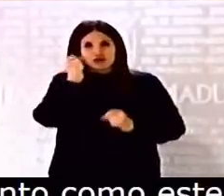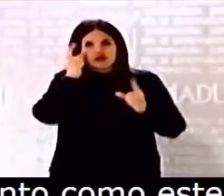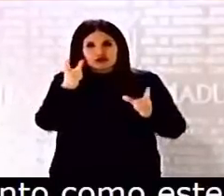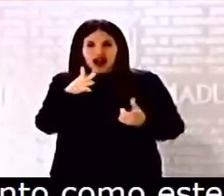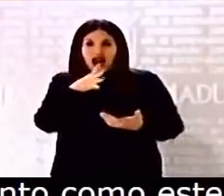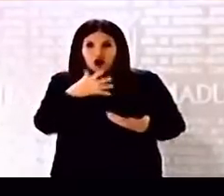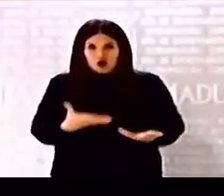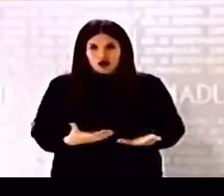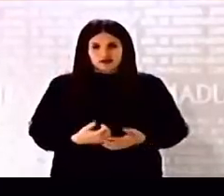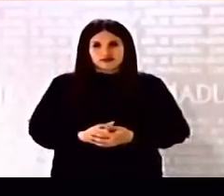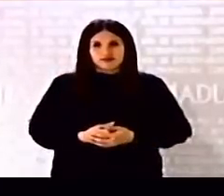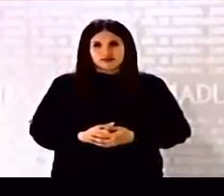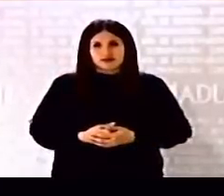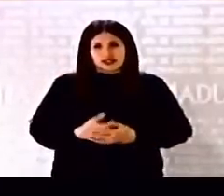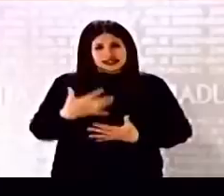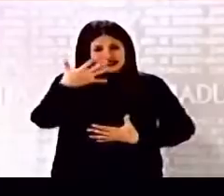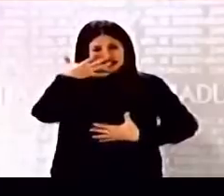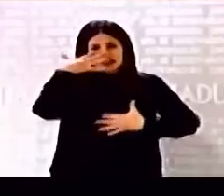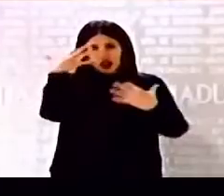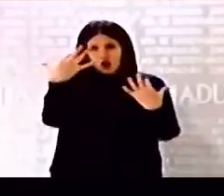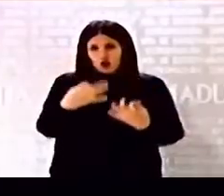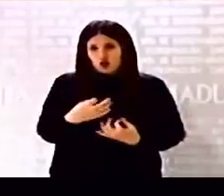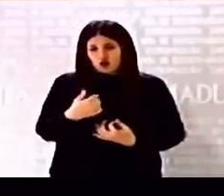Estoy seguro que se tendrán que habilitar